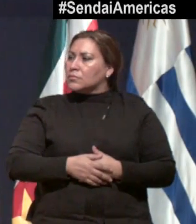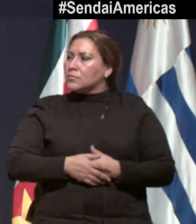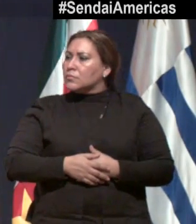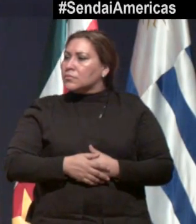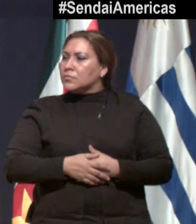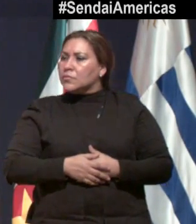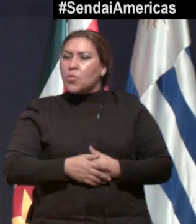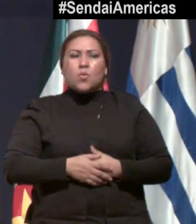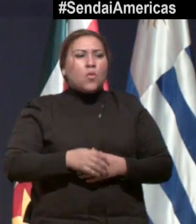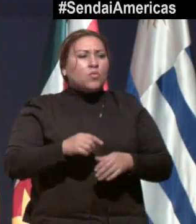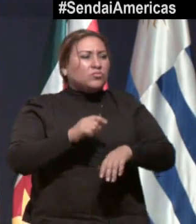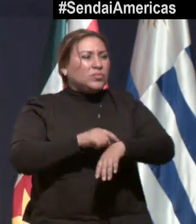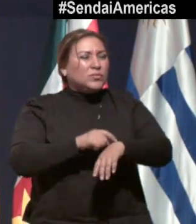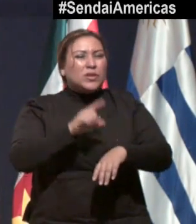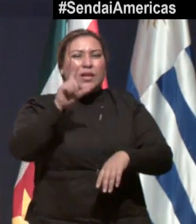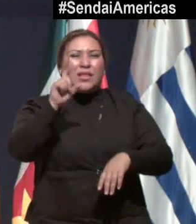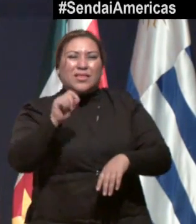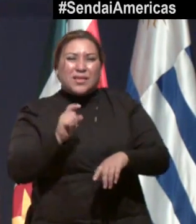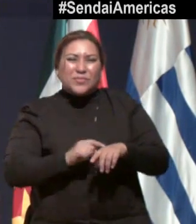Son un tiempo de 10 minutos